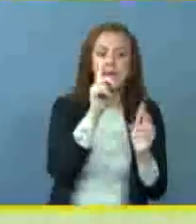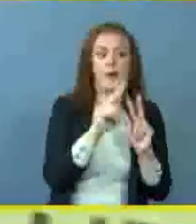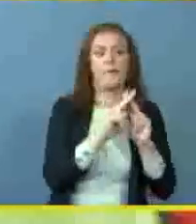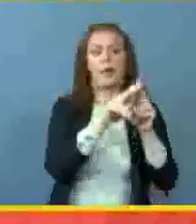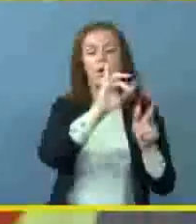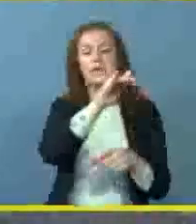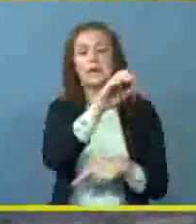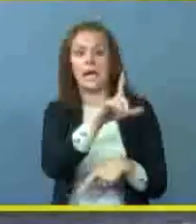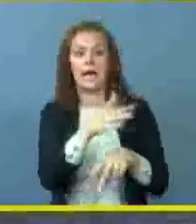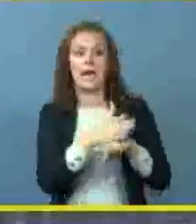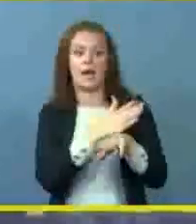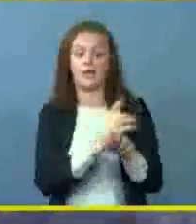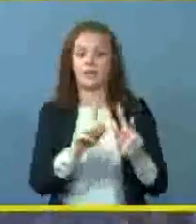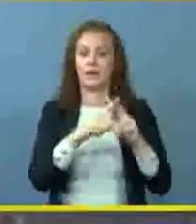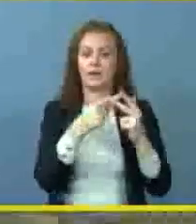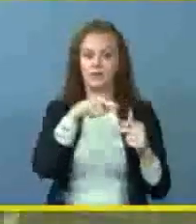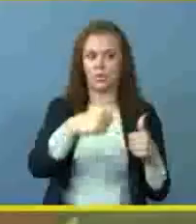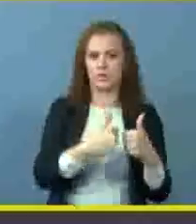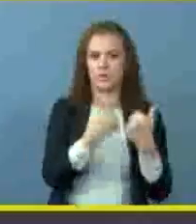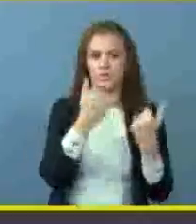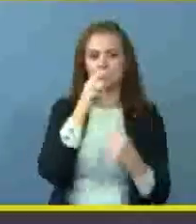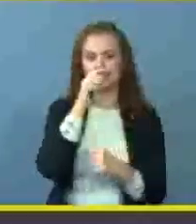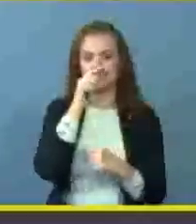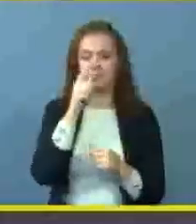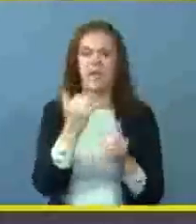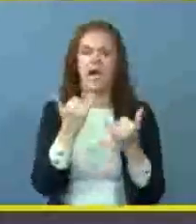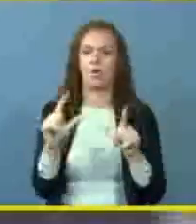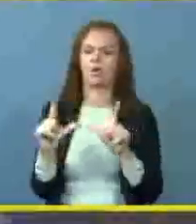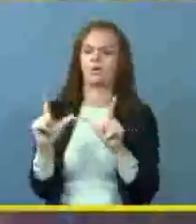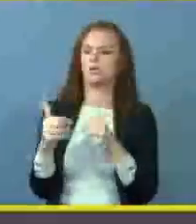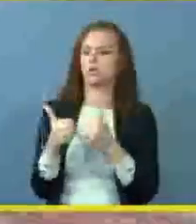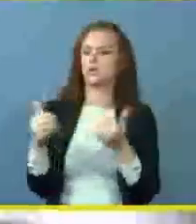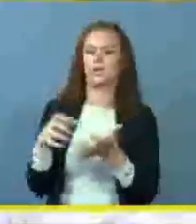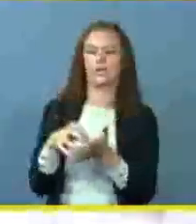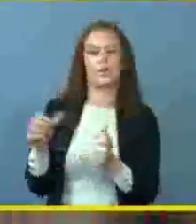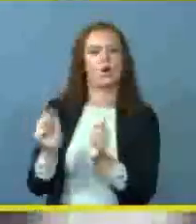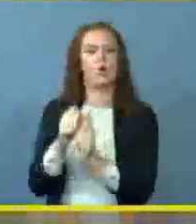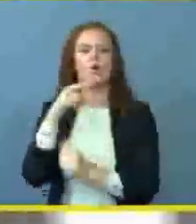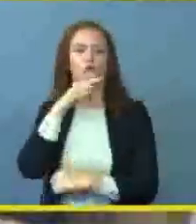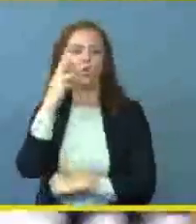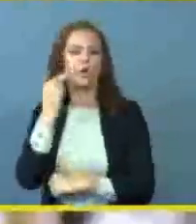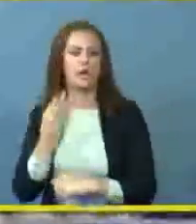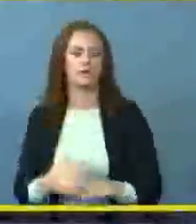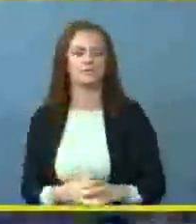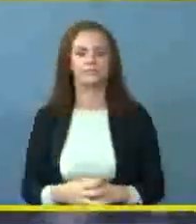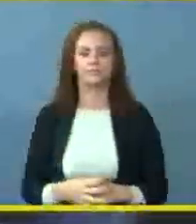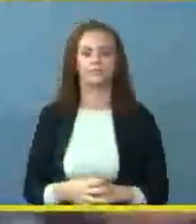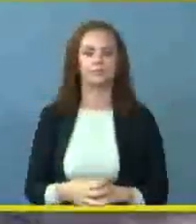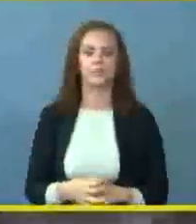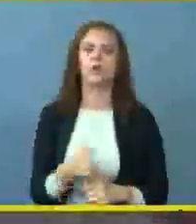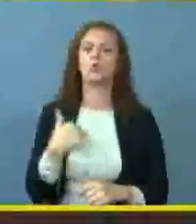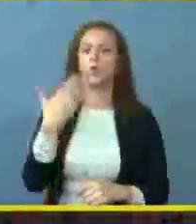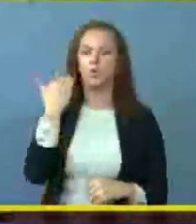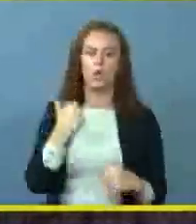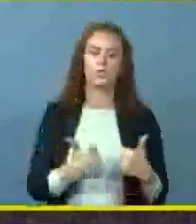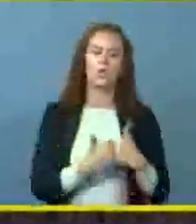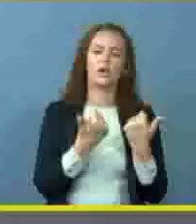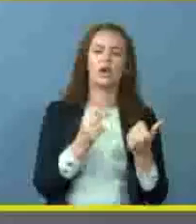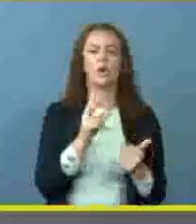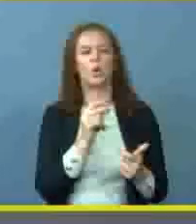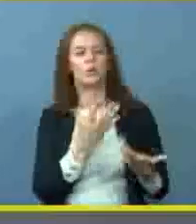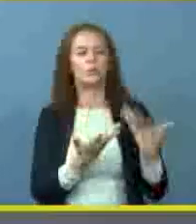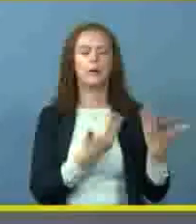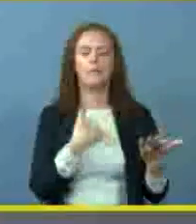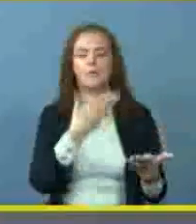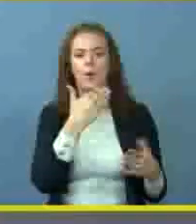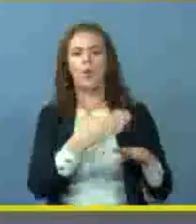prestado a Jicaral previo al inicio de este certamen a ser titular indiscutible con los rojinegros. Bueno, tuve un torneo ahí que no estaba en mi